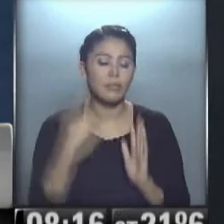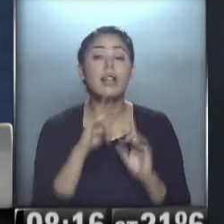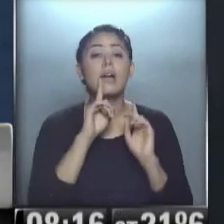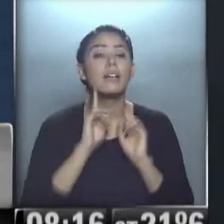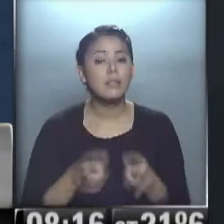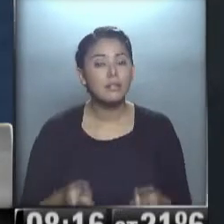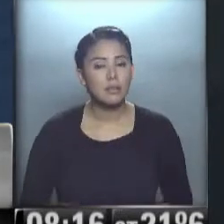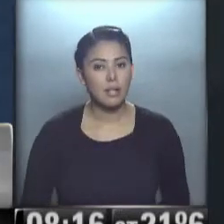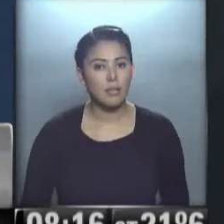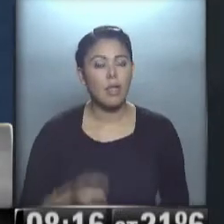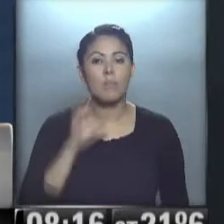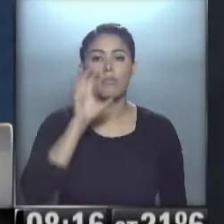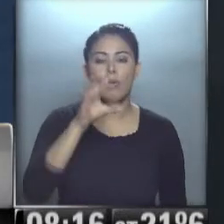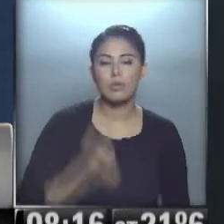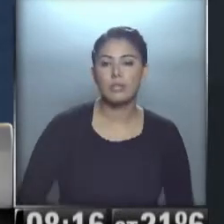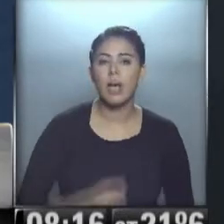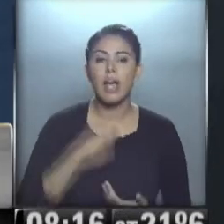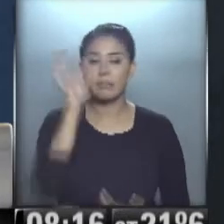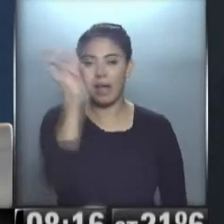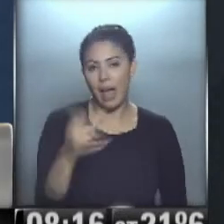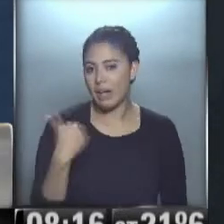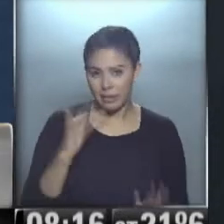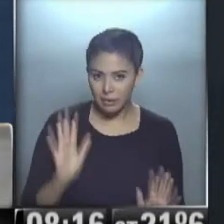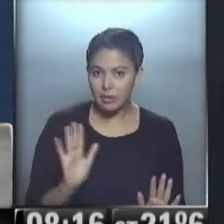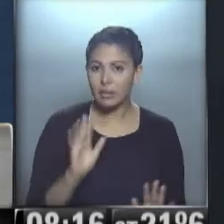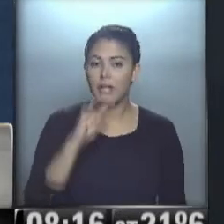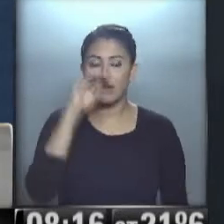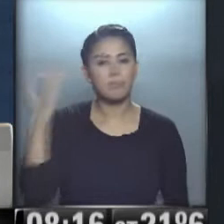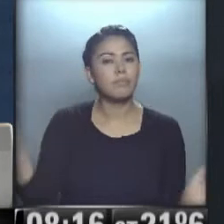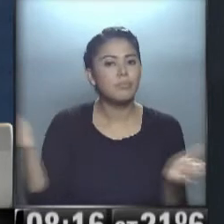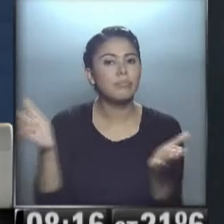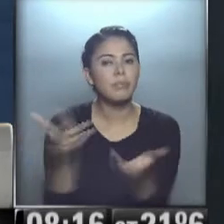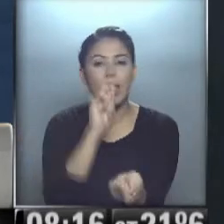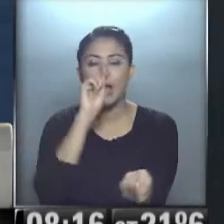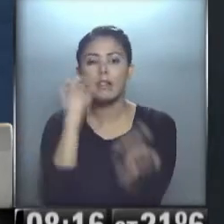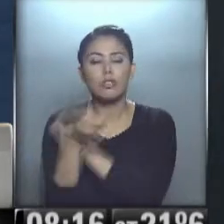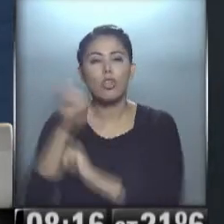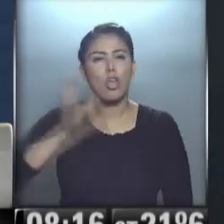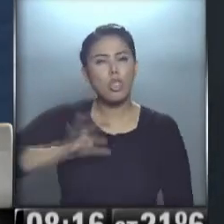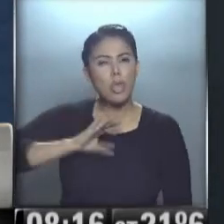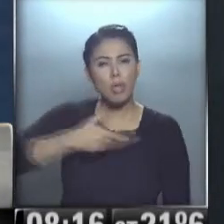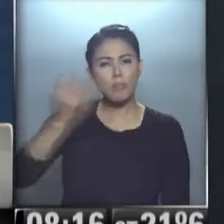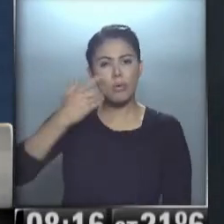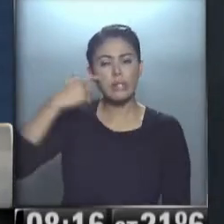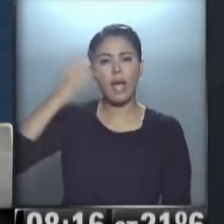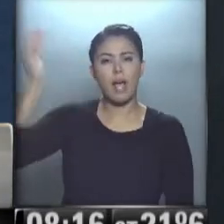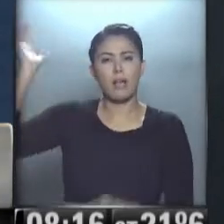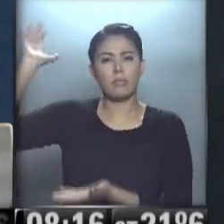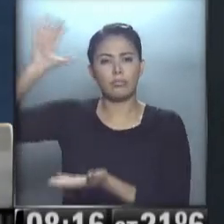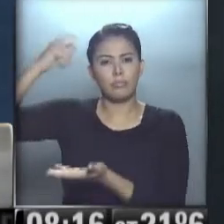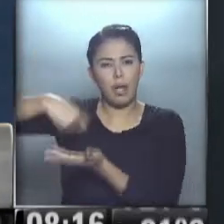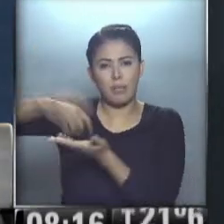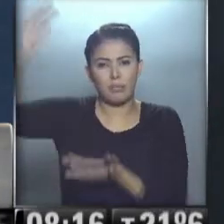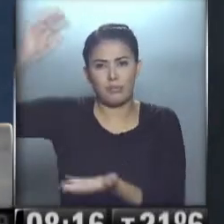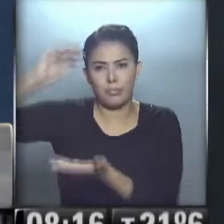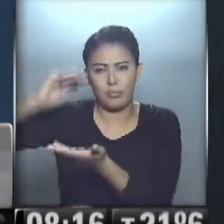también la Nación Argentina promueve la reestructuración de las deudas públicas en 18 jurisdicciones provinciales de